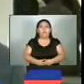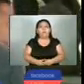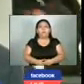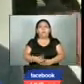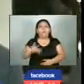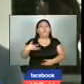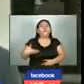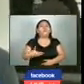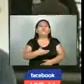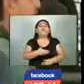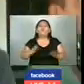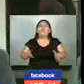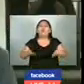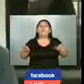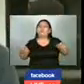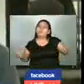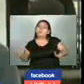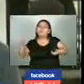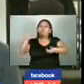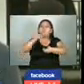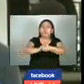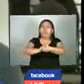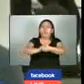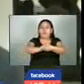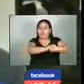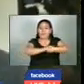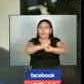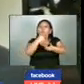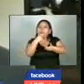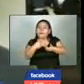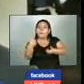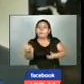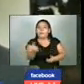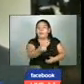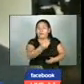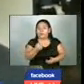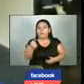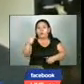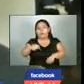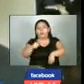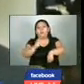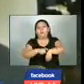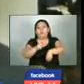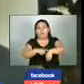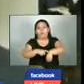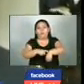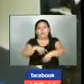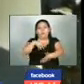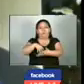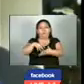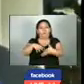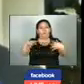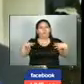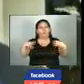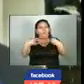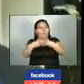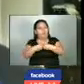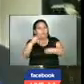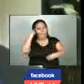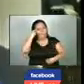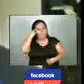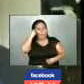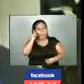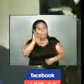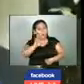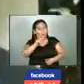Nosotros estamos buscando hacer una unidad nacional con los salvadoreños. La verdad que es momento de que la sociedad civil tome ese rol fundamental